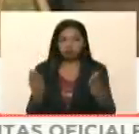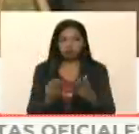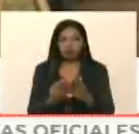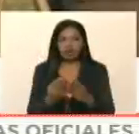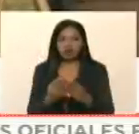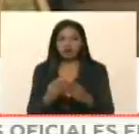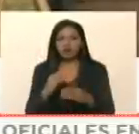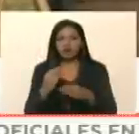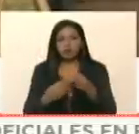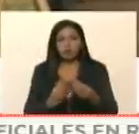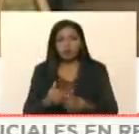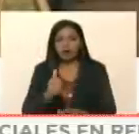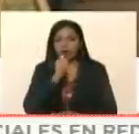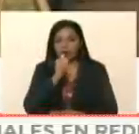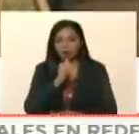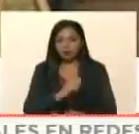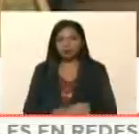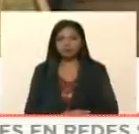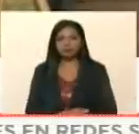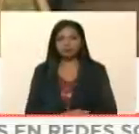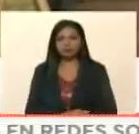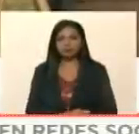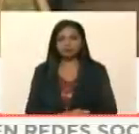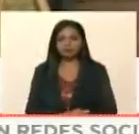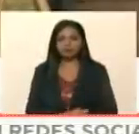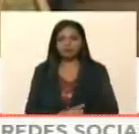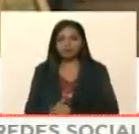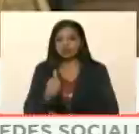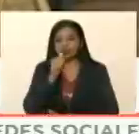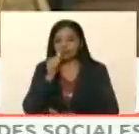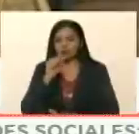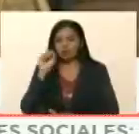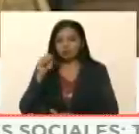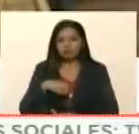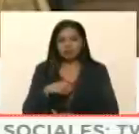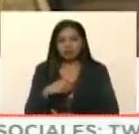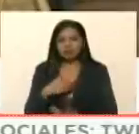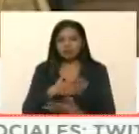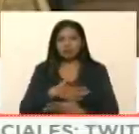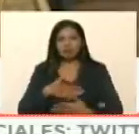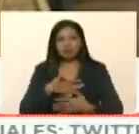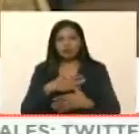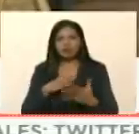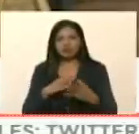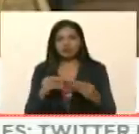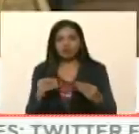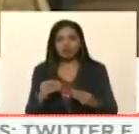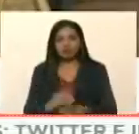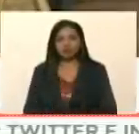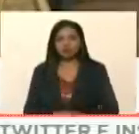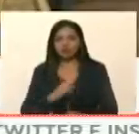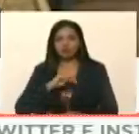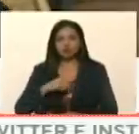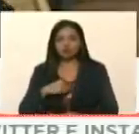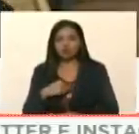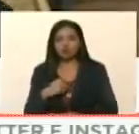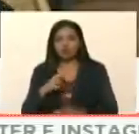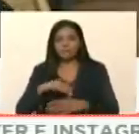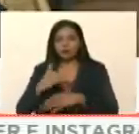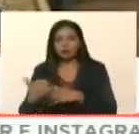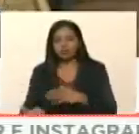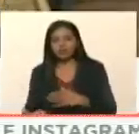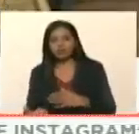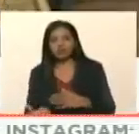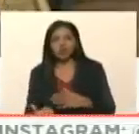tratamiento del agua, para el agua potable, sana. Estuvimos hablando bastante de los proyectos de